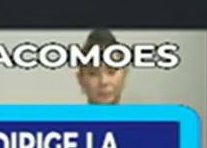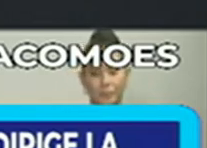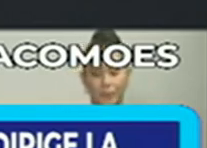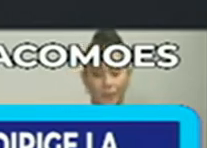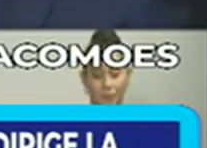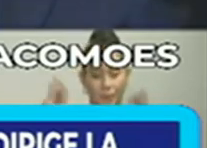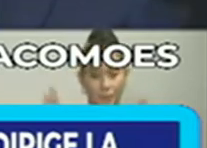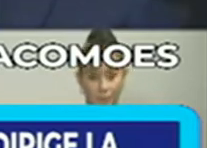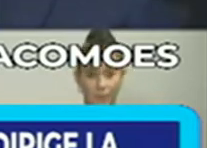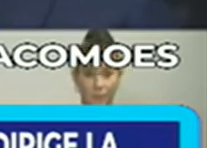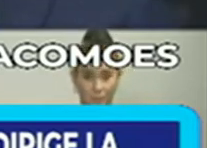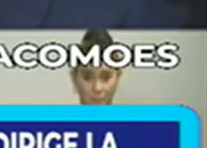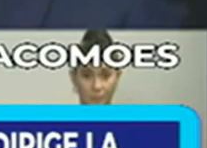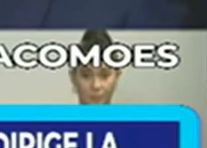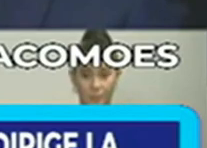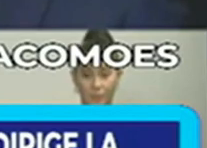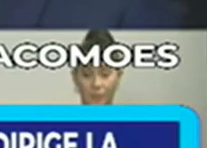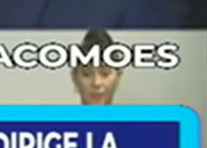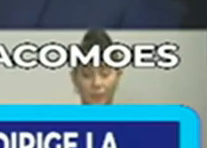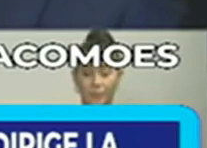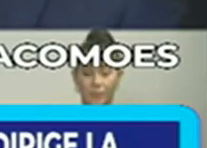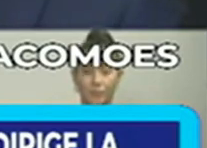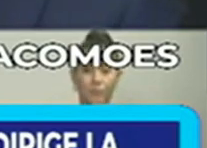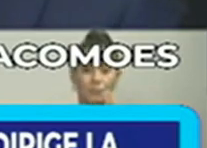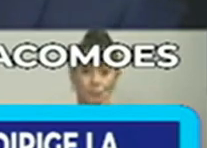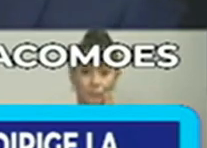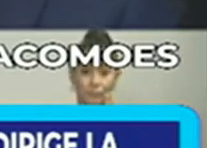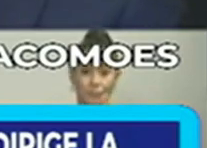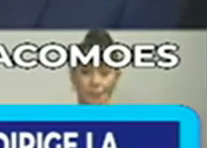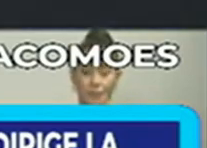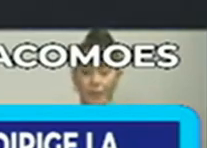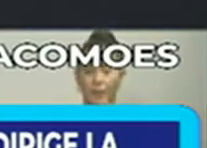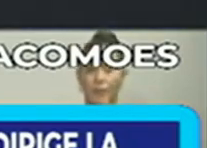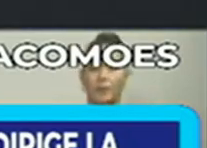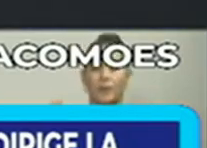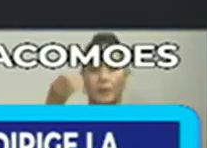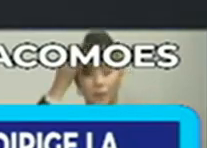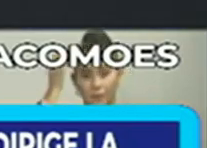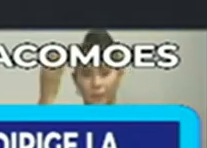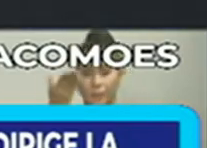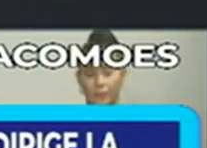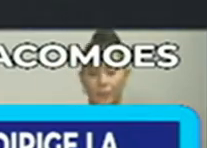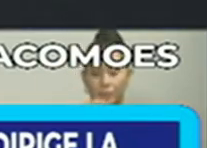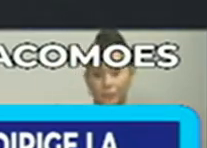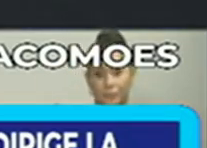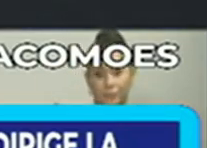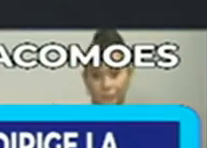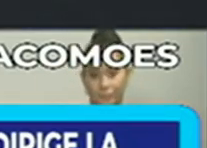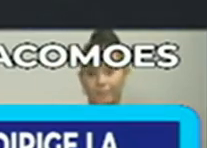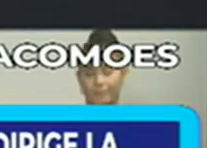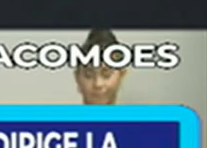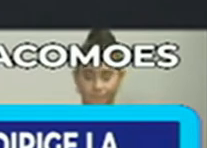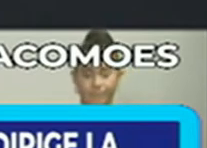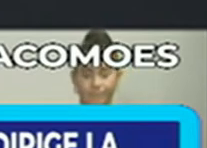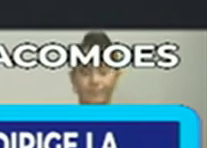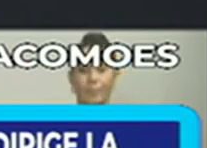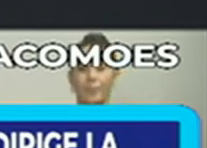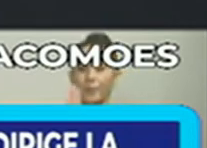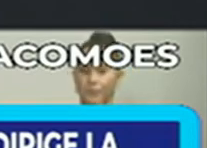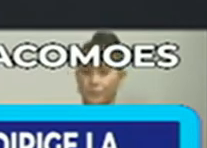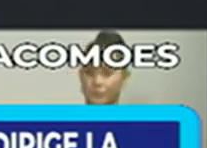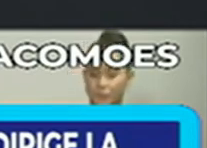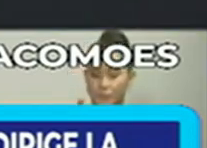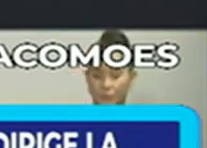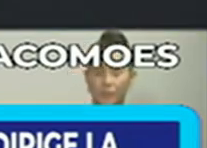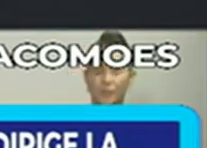Policía y su equipo técnico para el suministro de información y canalización de solicitudes